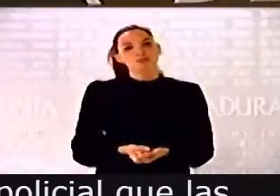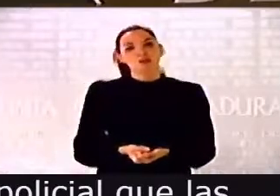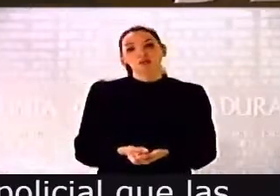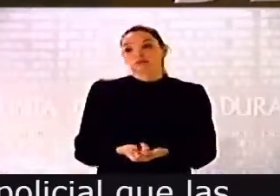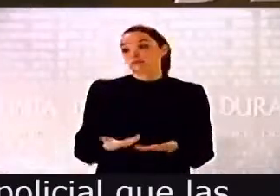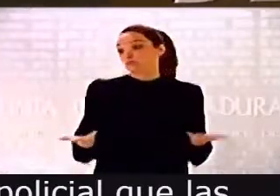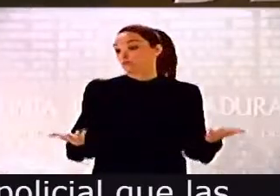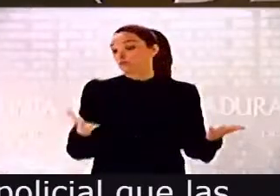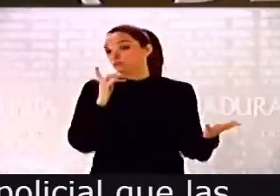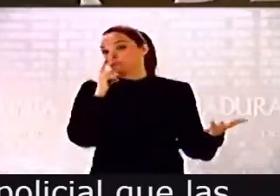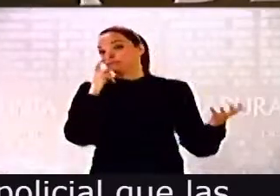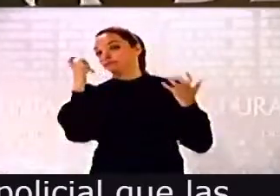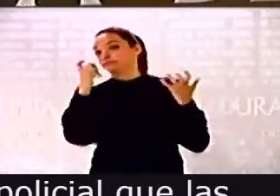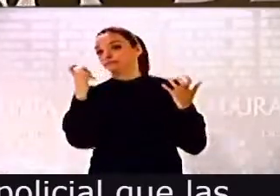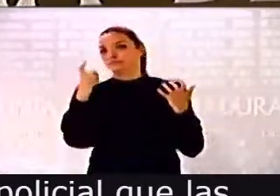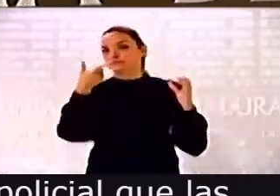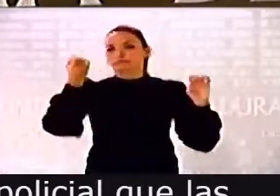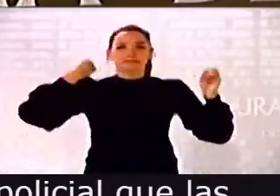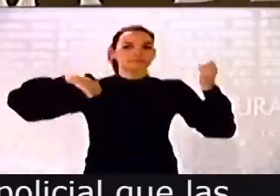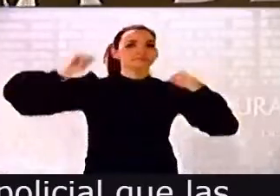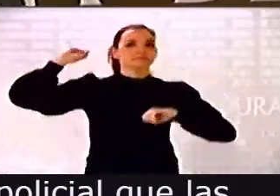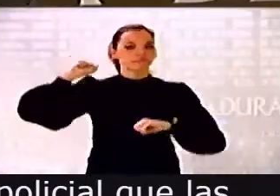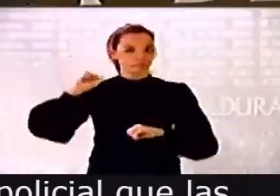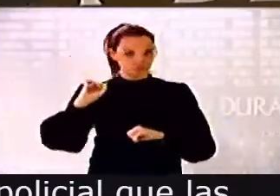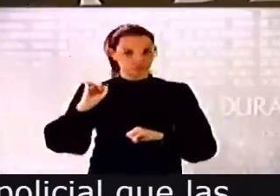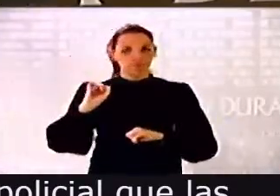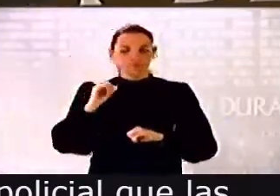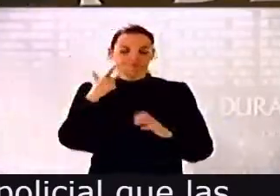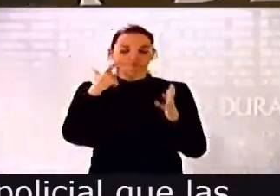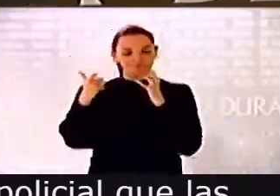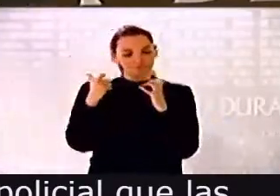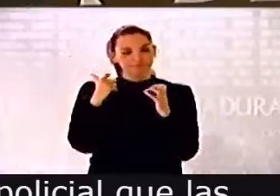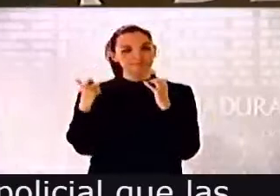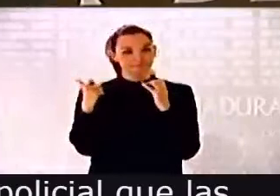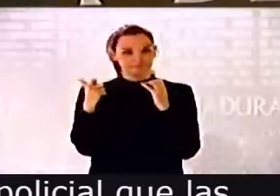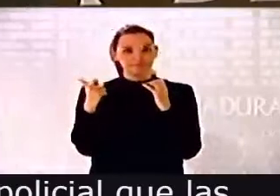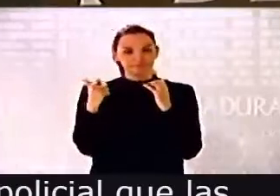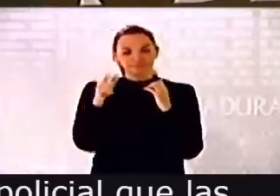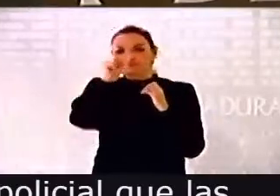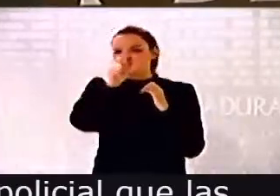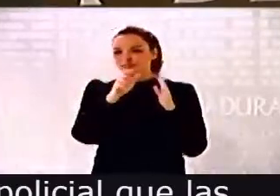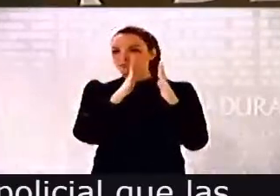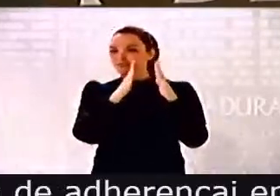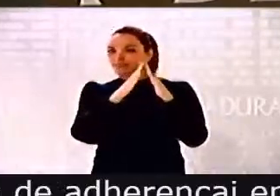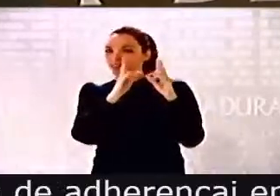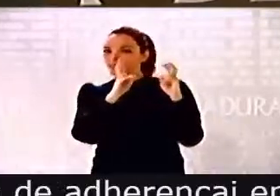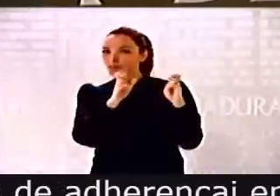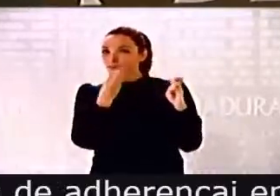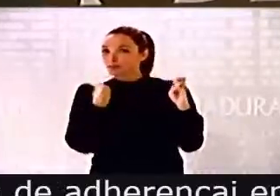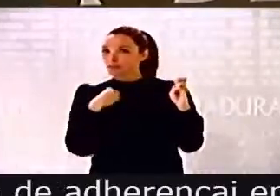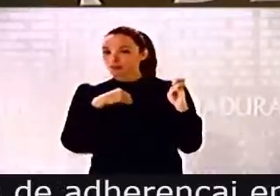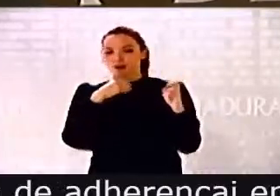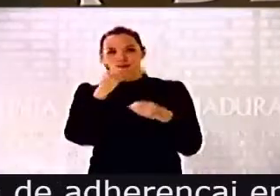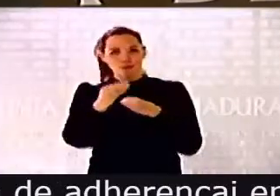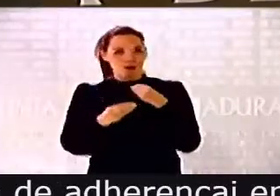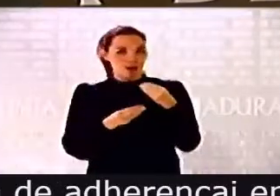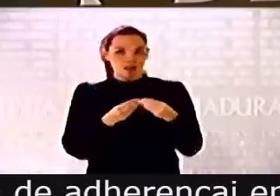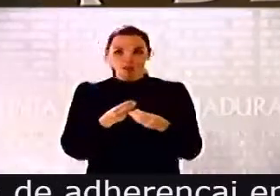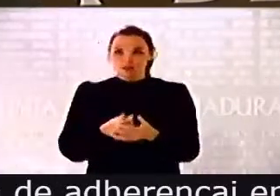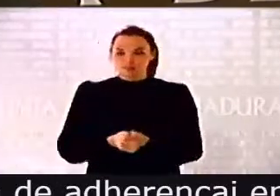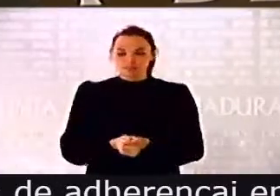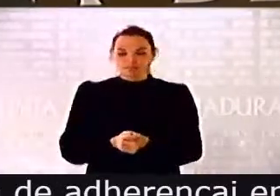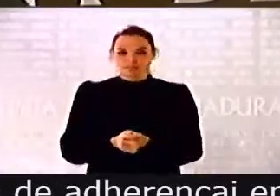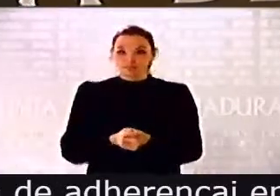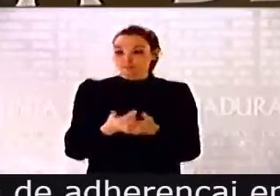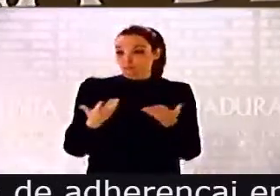Porque estamos viendo una falta de adherencia en el confinamiento de esas personas.